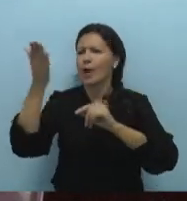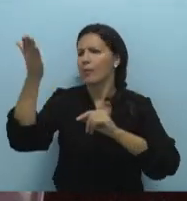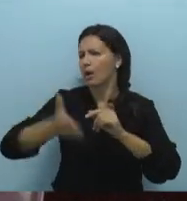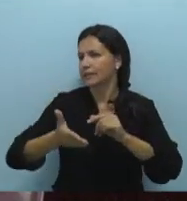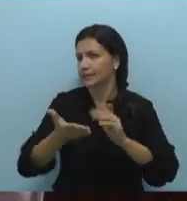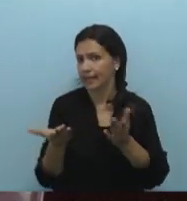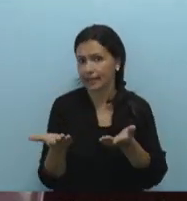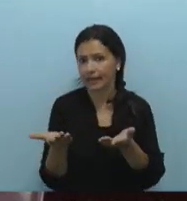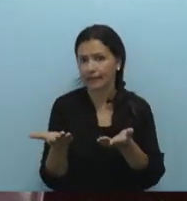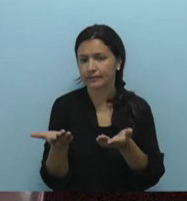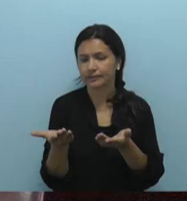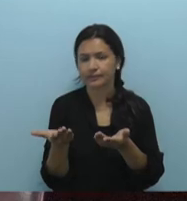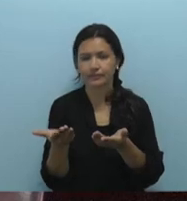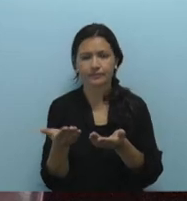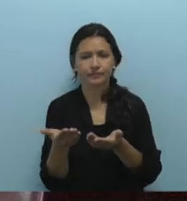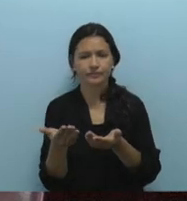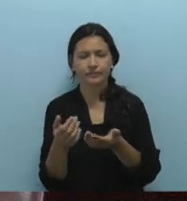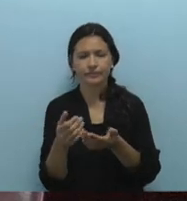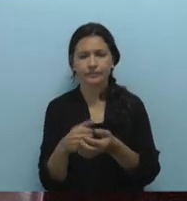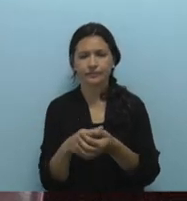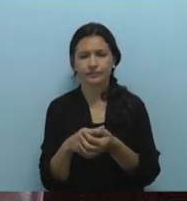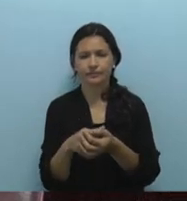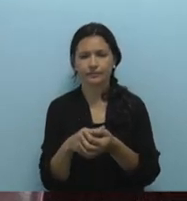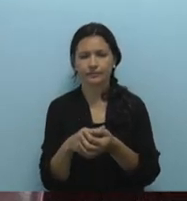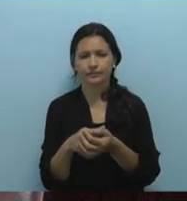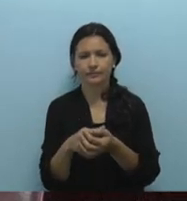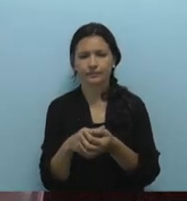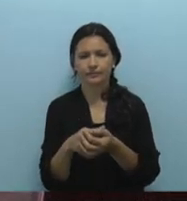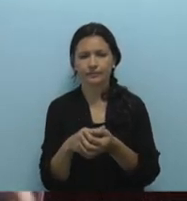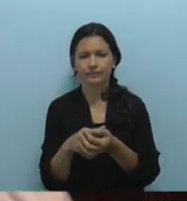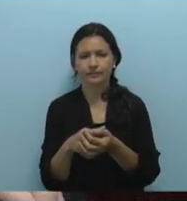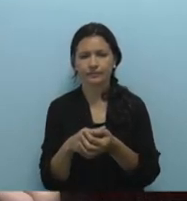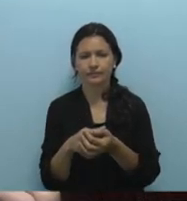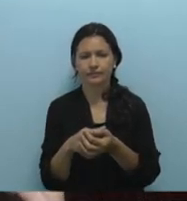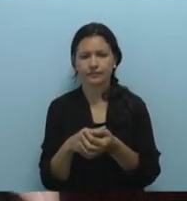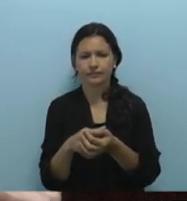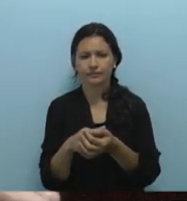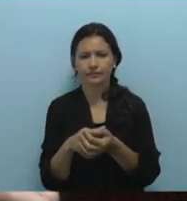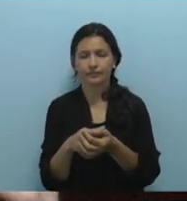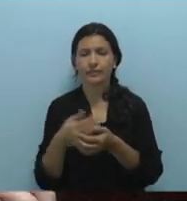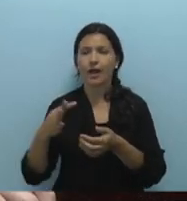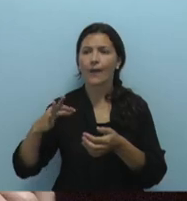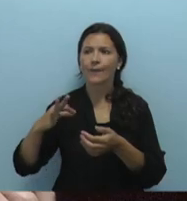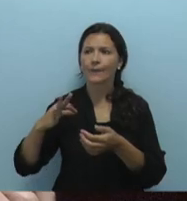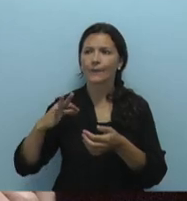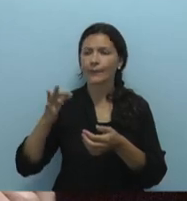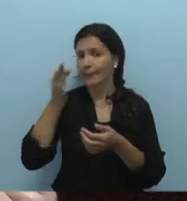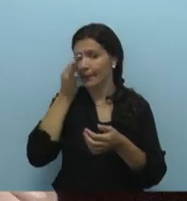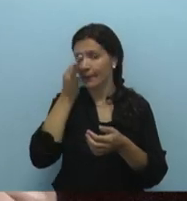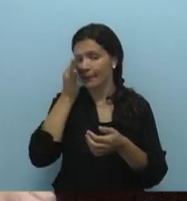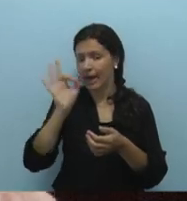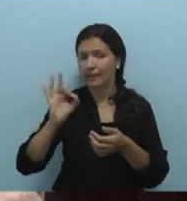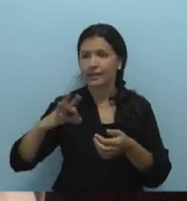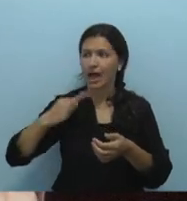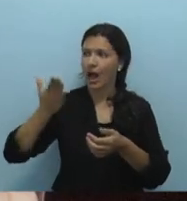los porcentajes que en todo caso solventaron a la educación pública. De los últimos 20 años, en el